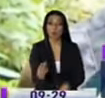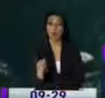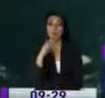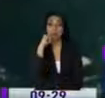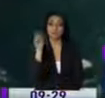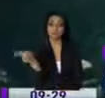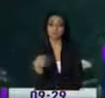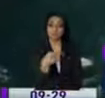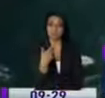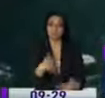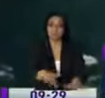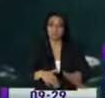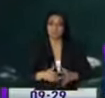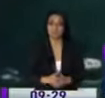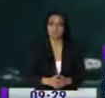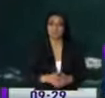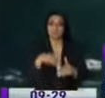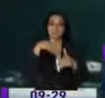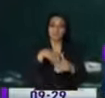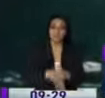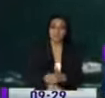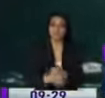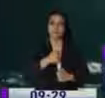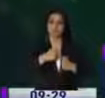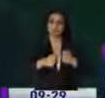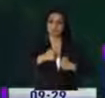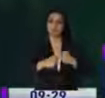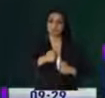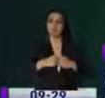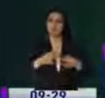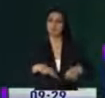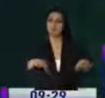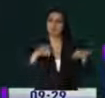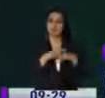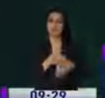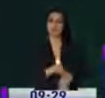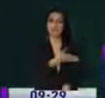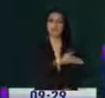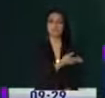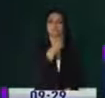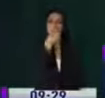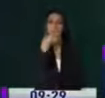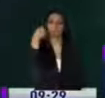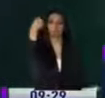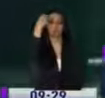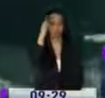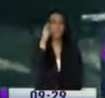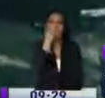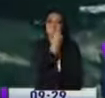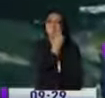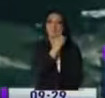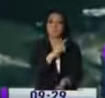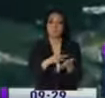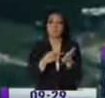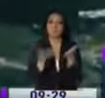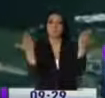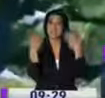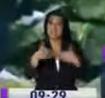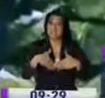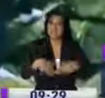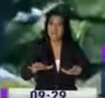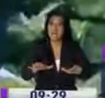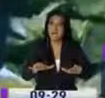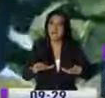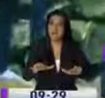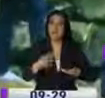venir aquí. Antes de entrar a dar un baño en esa cascada, tienen que llevar una insignia en su rostro, lo que significa que luego de que estén